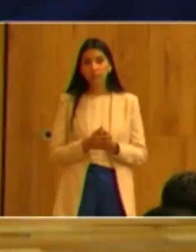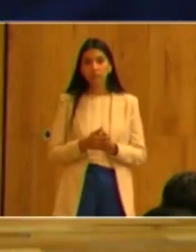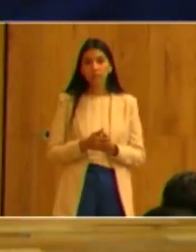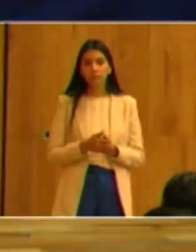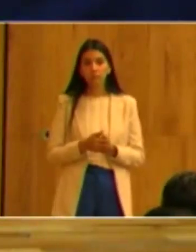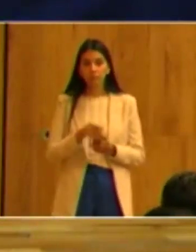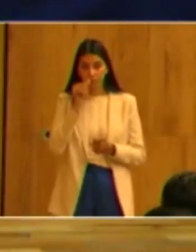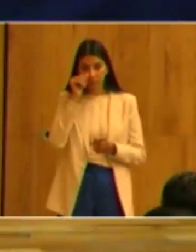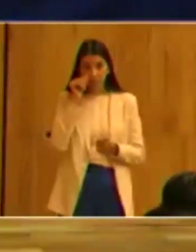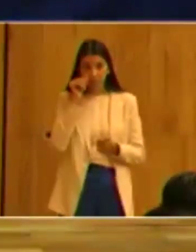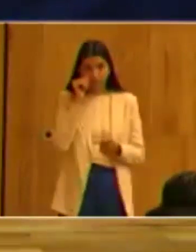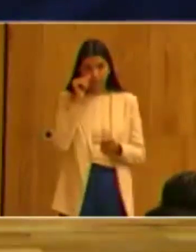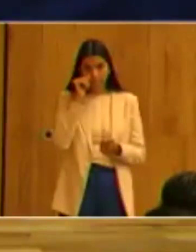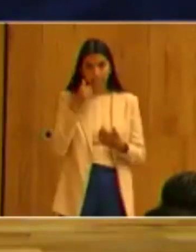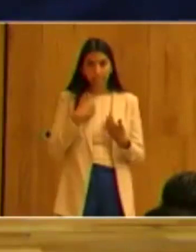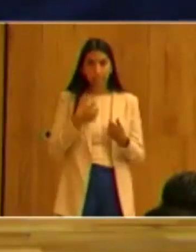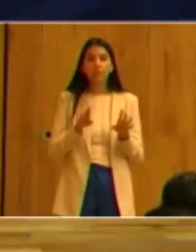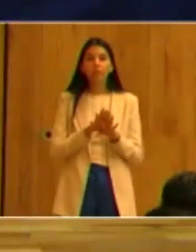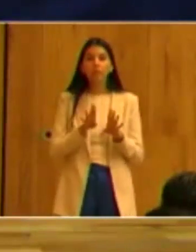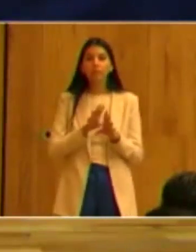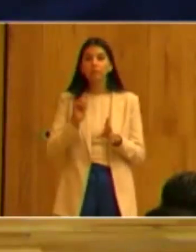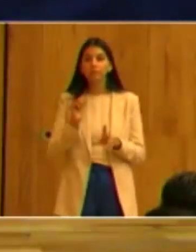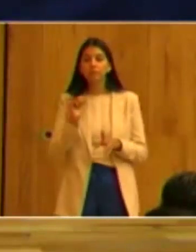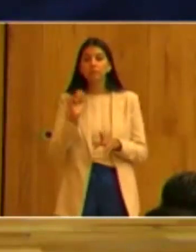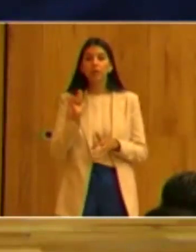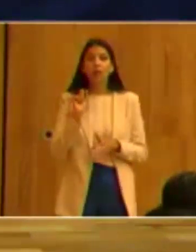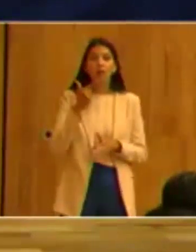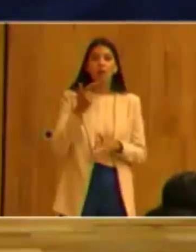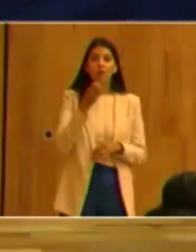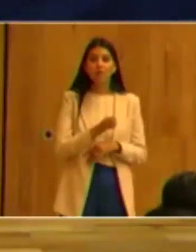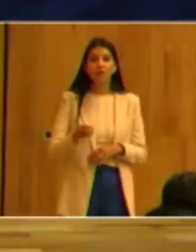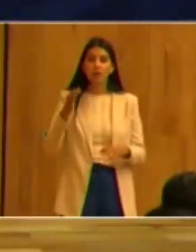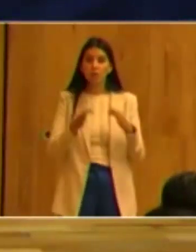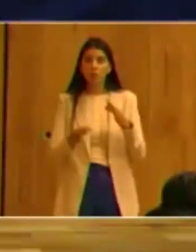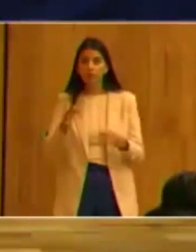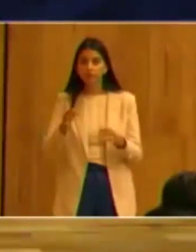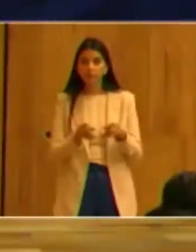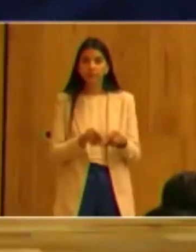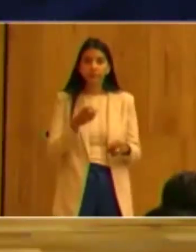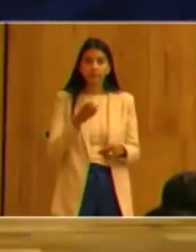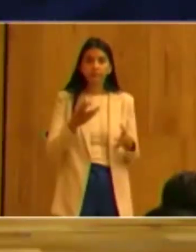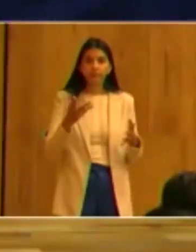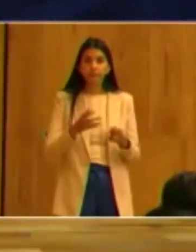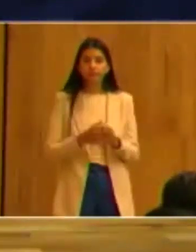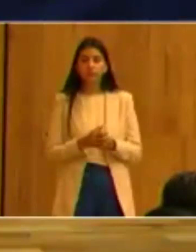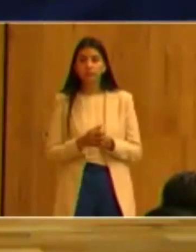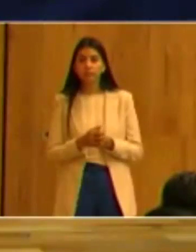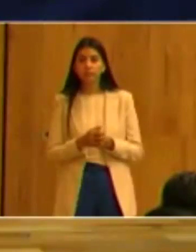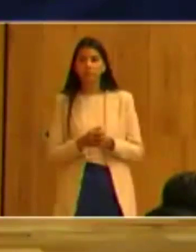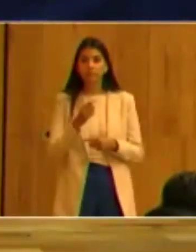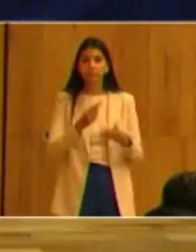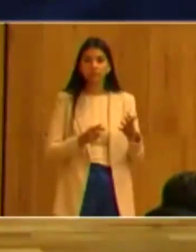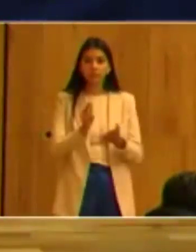para entendí como si fuera a obligar al juez, pues nada más es los recursos que prevé la